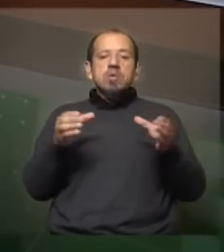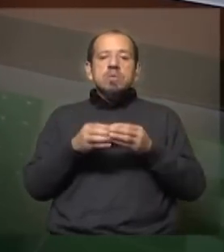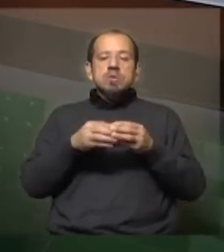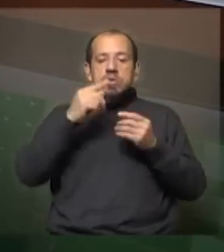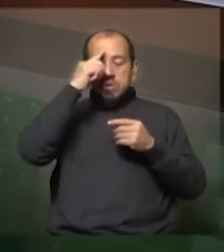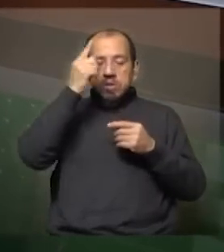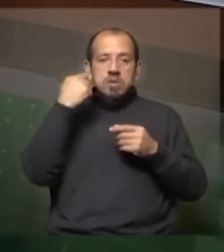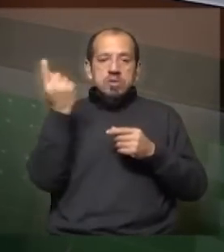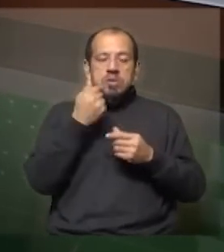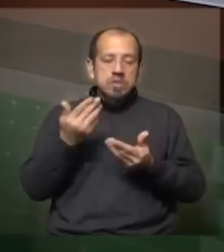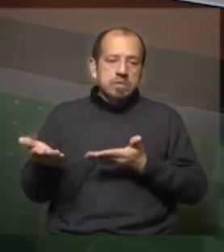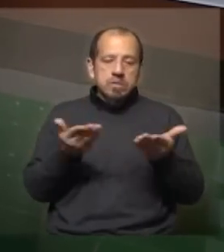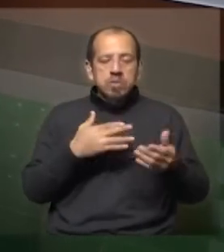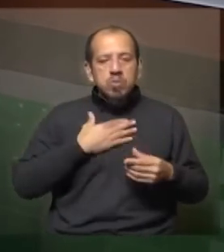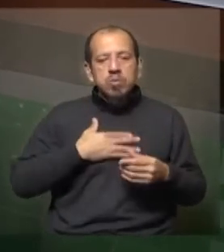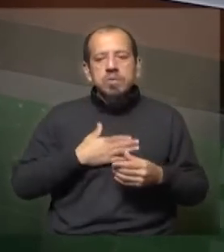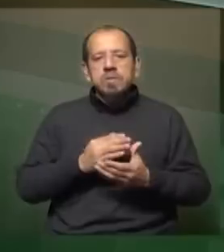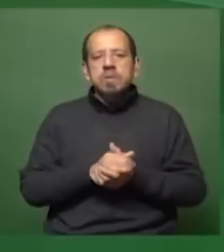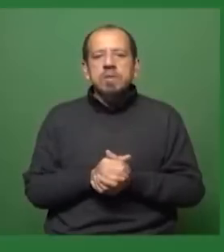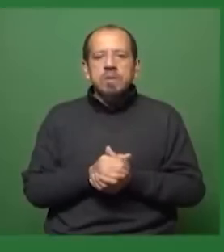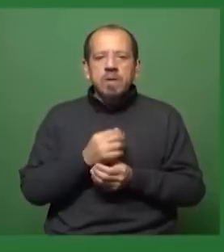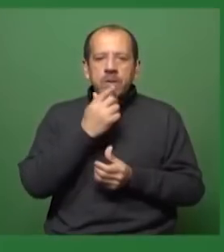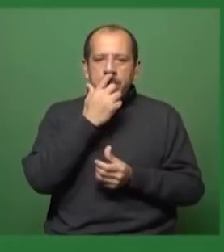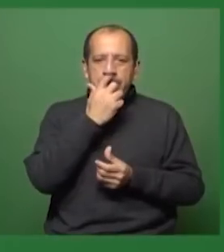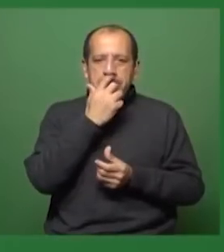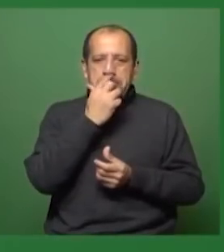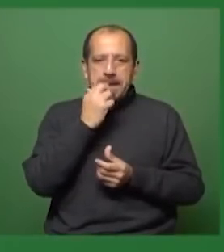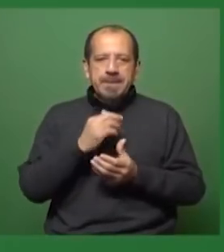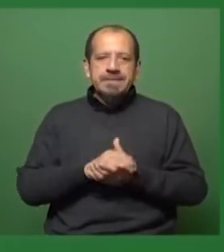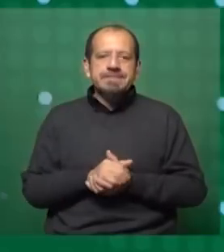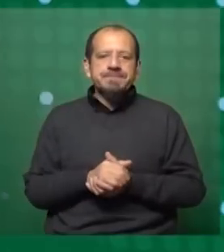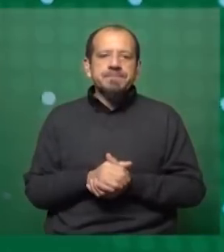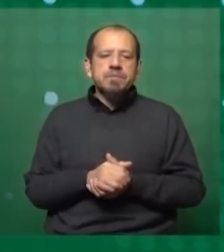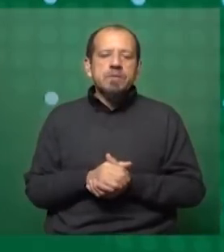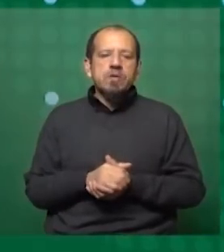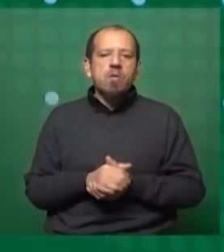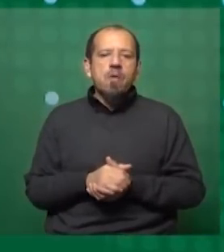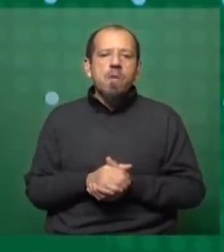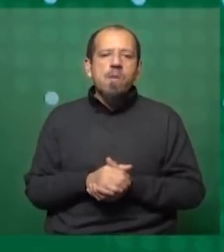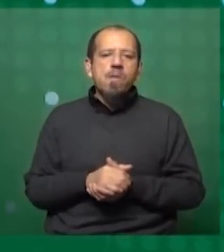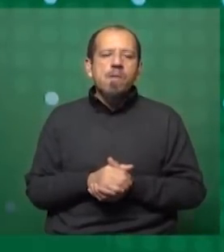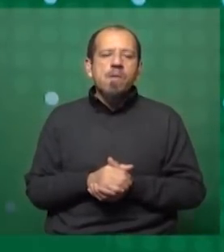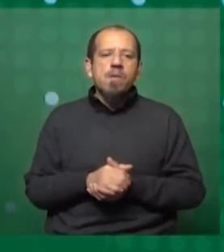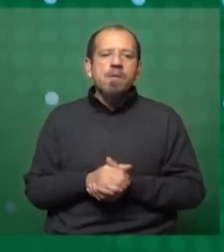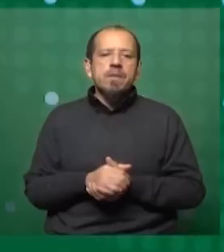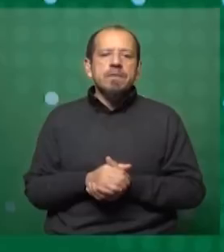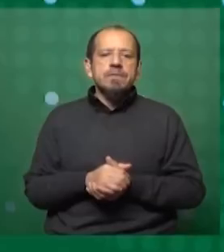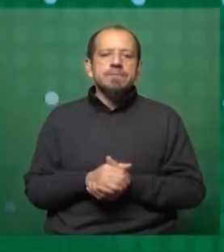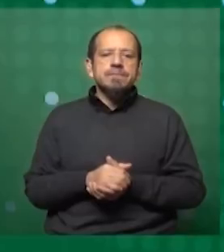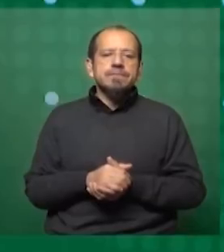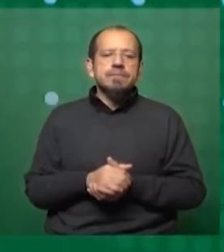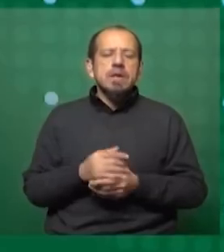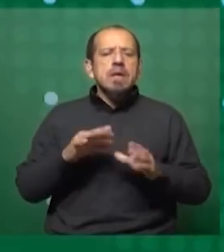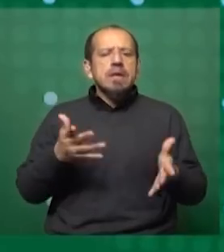internacionales Daniel bienvenido Un gusto tenerte con nosotros un gusto estar contigo bueno Primero que nada Qué evaluación se hace de la participación